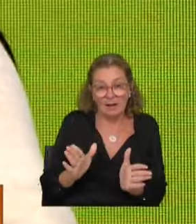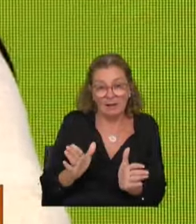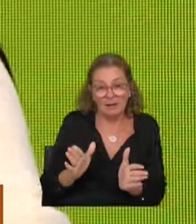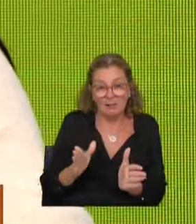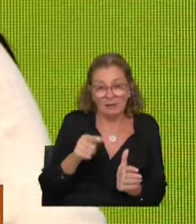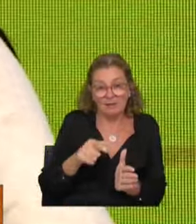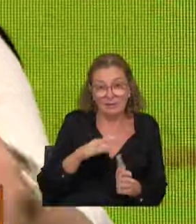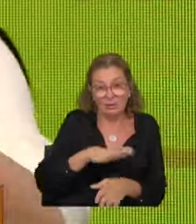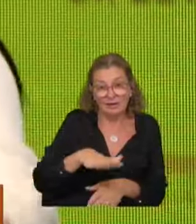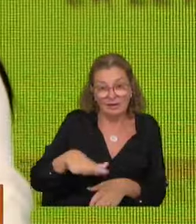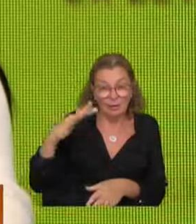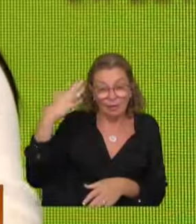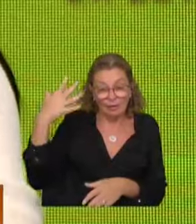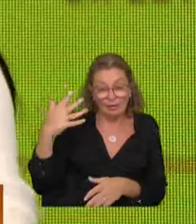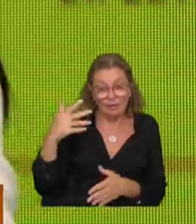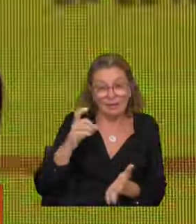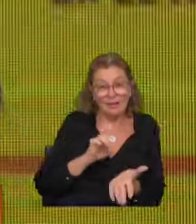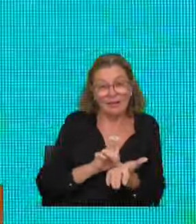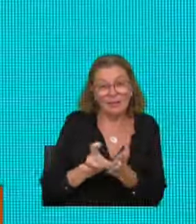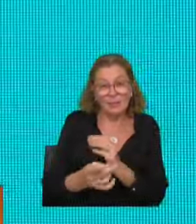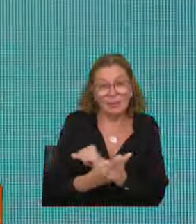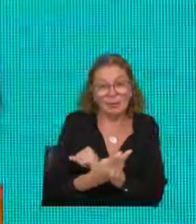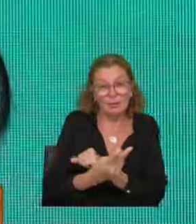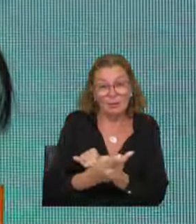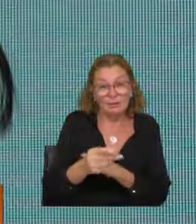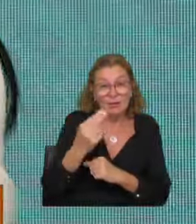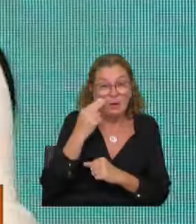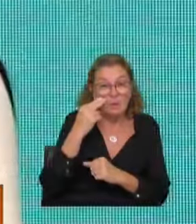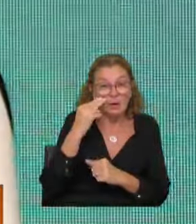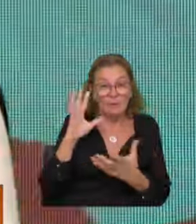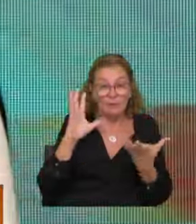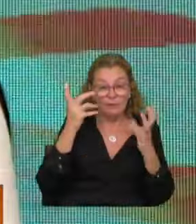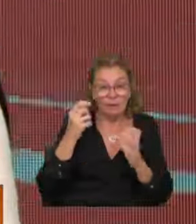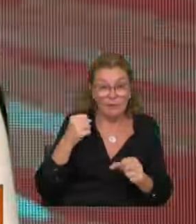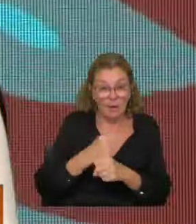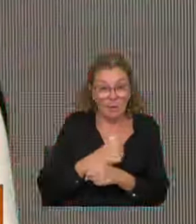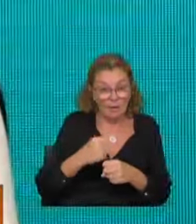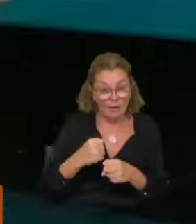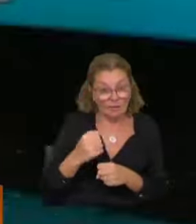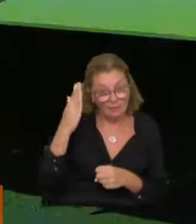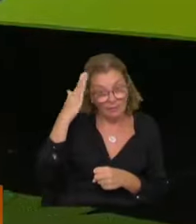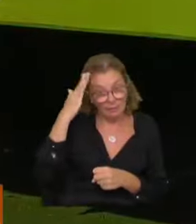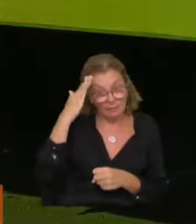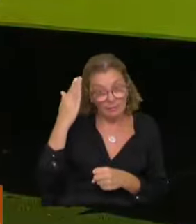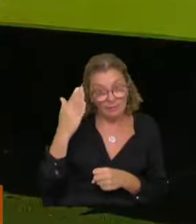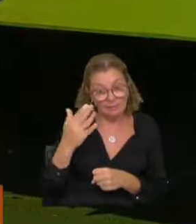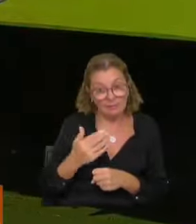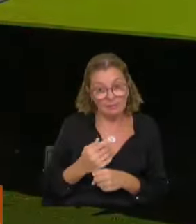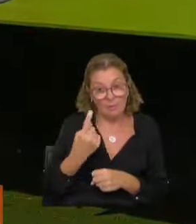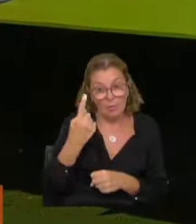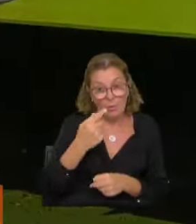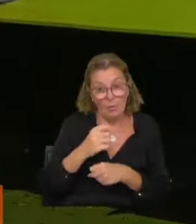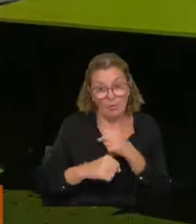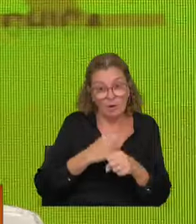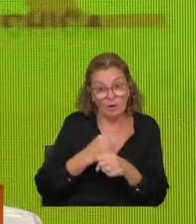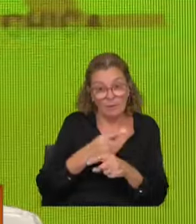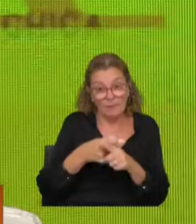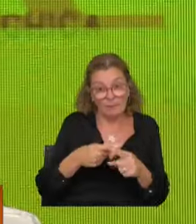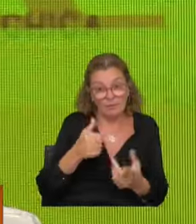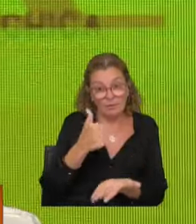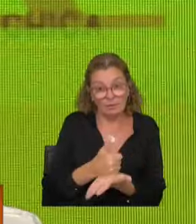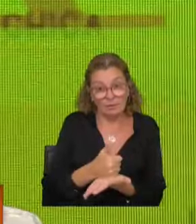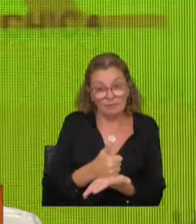aquellos niñas niños adolescentes que están en el sistema de protección y que son Víctimas de violencia y la van a probar sabes hace un año y medio que está